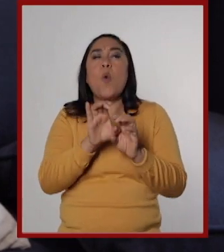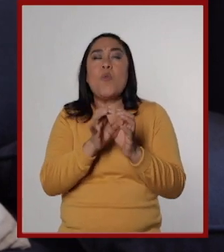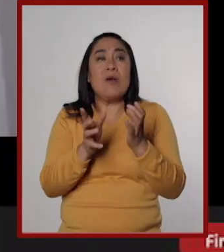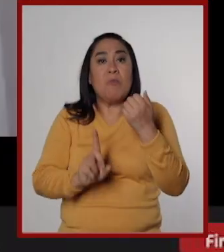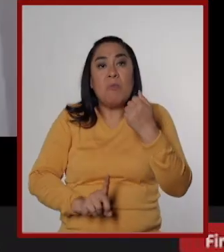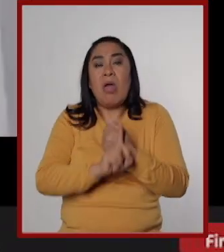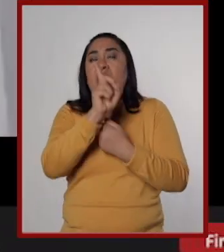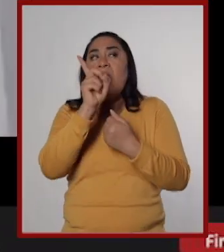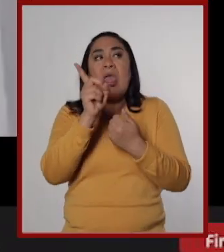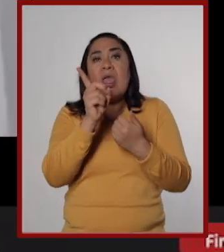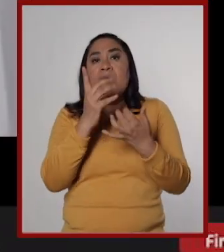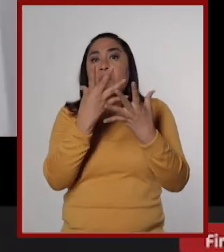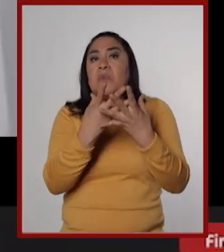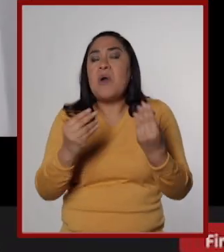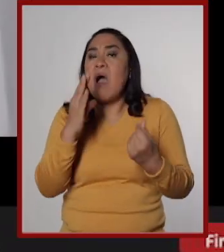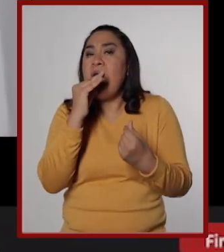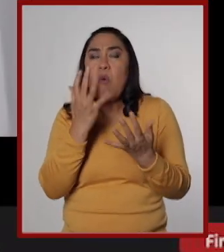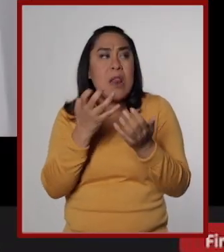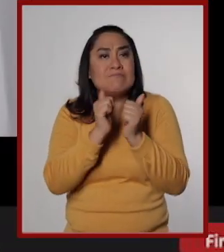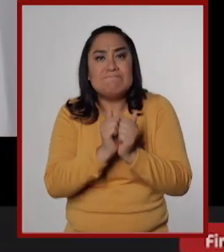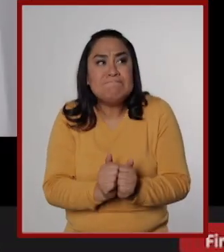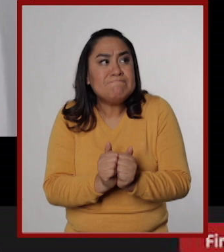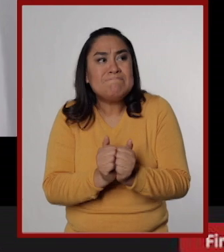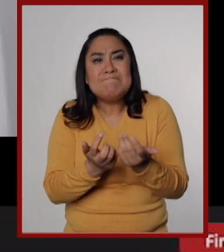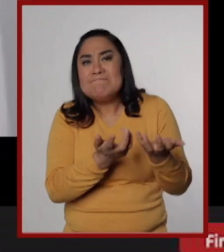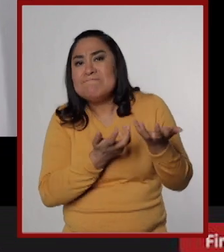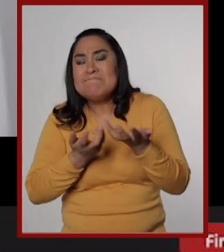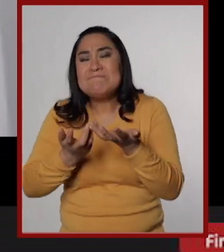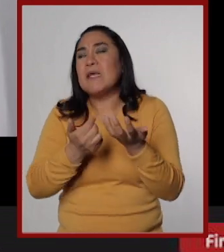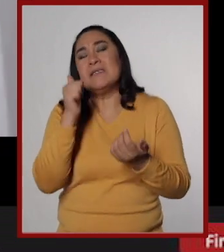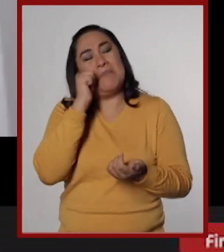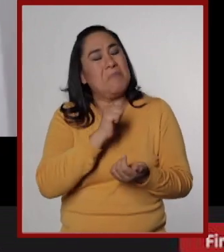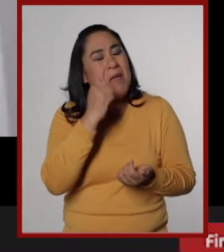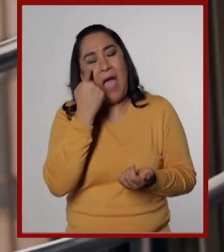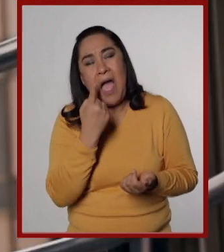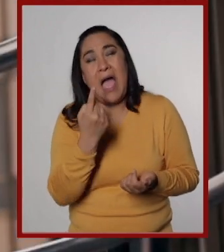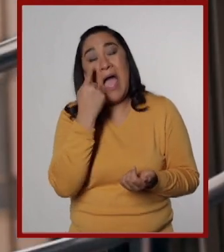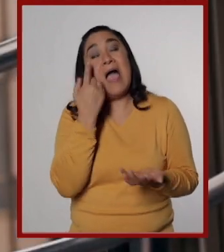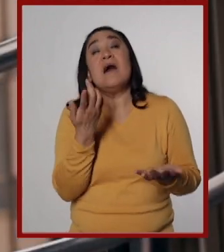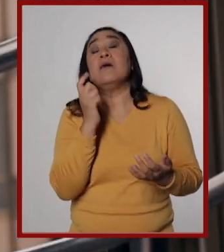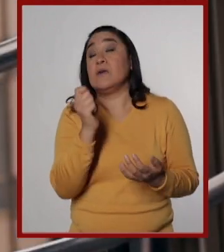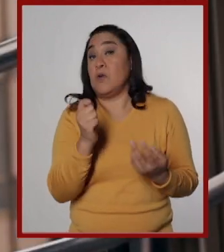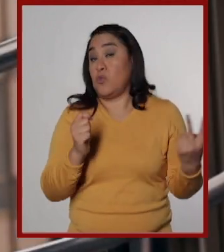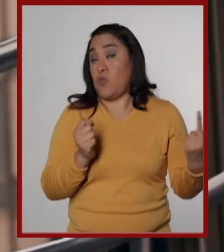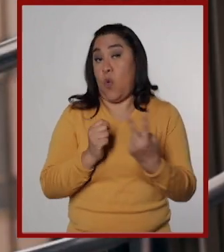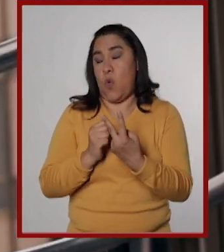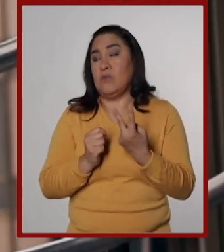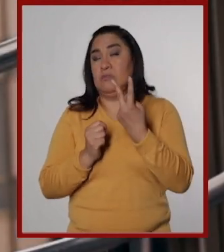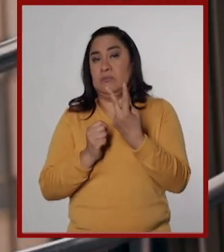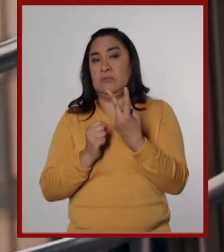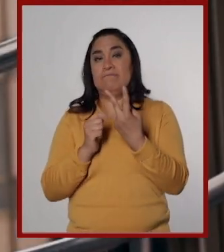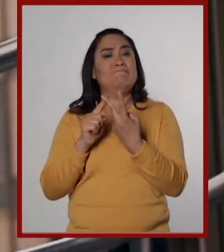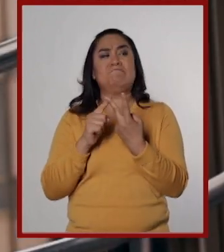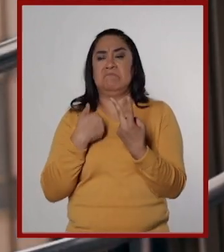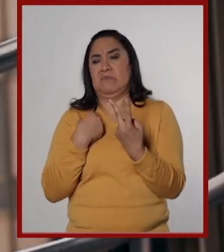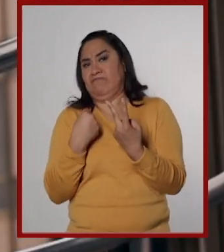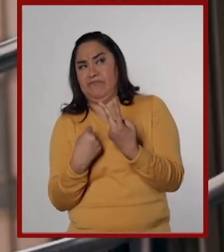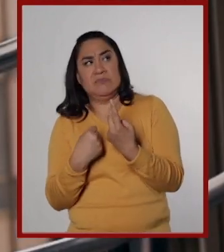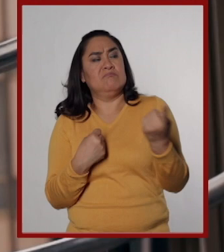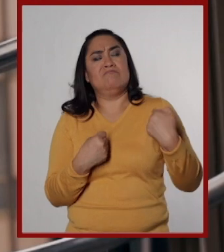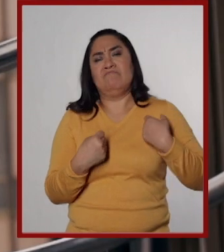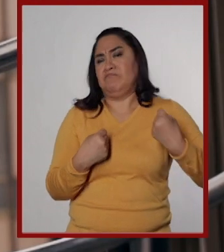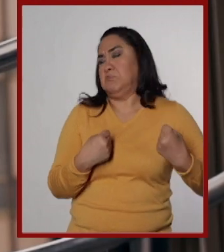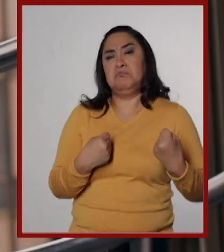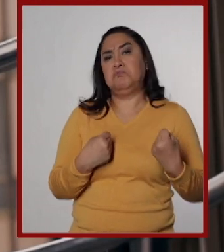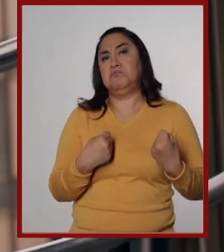estancamiento y se da frecuentemente, ¿no? Es cuando las dos partes adoptan una posición muy rígida. No